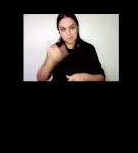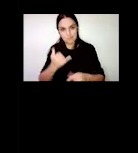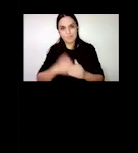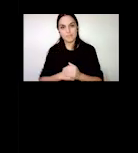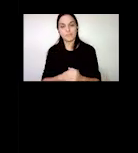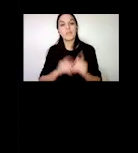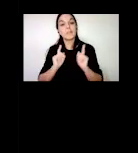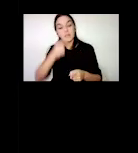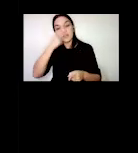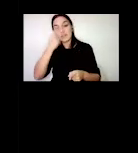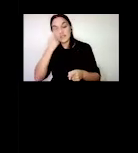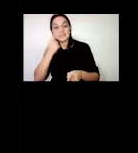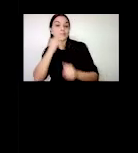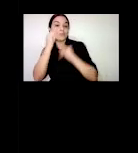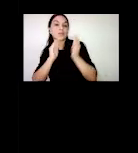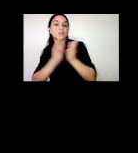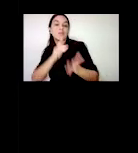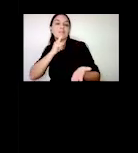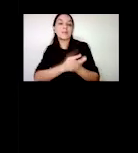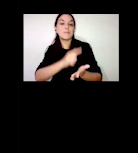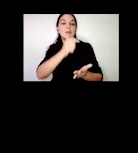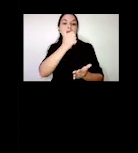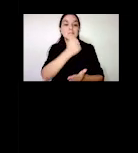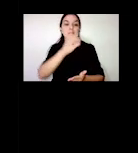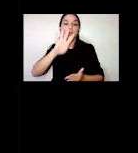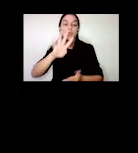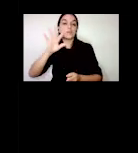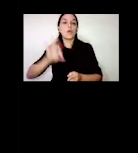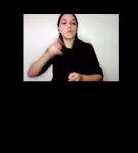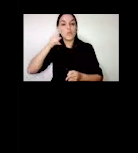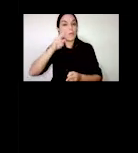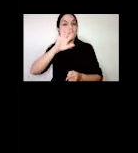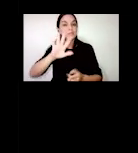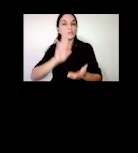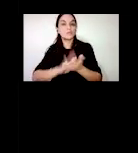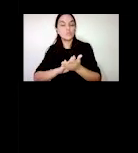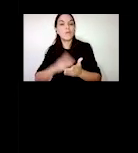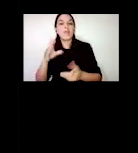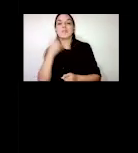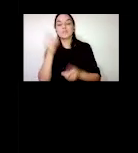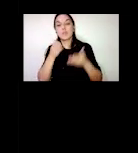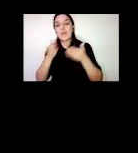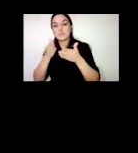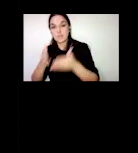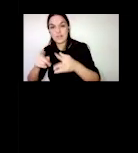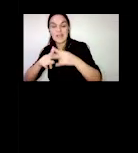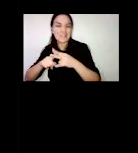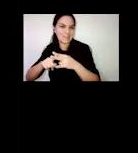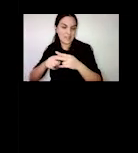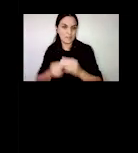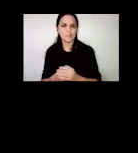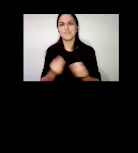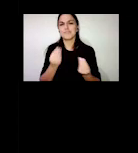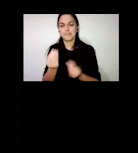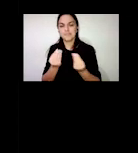interesante traer el dictamen 64 del 2005 de la Dirección de Asesoría Técnica. ¿Por qué? Porque trajo,